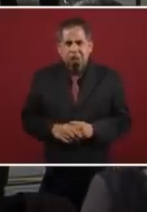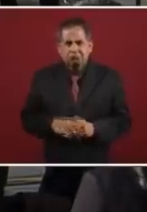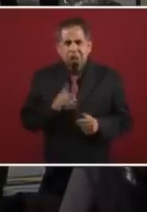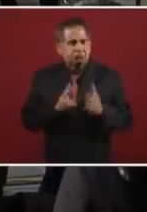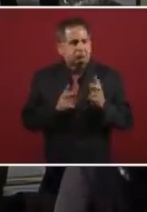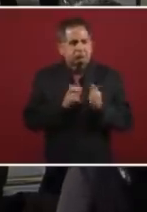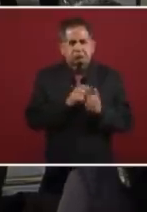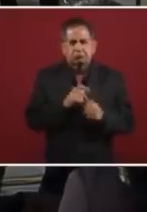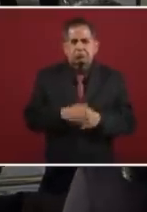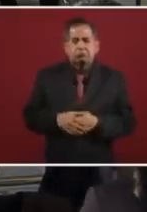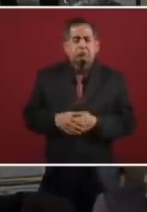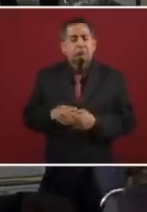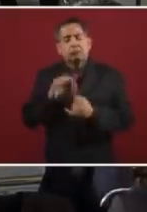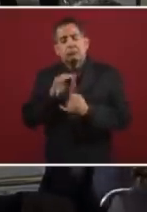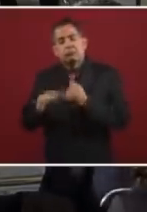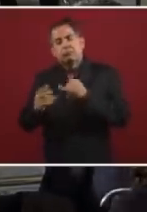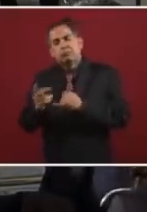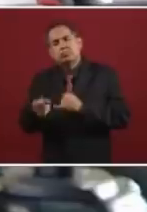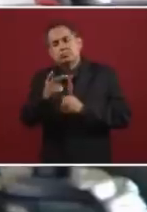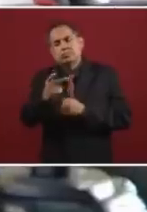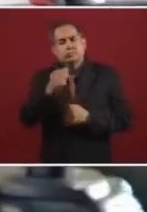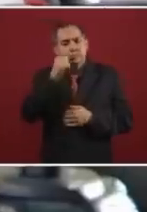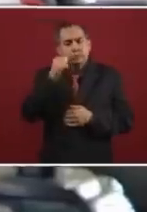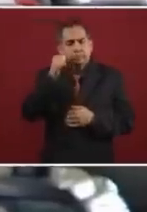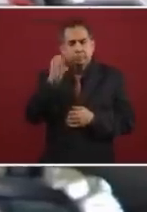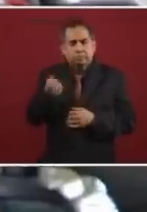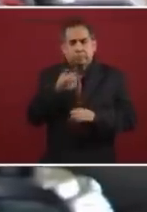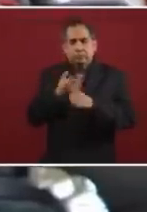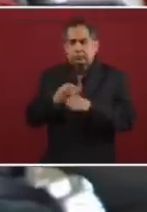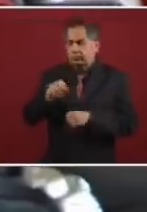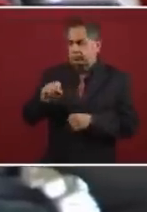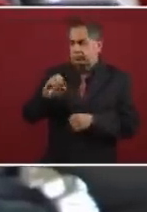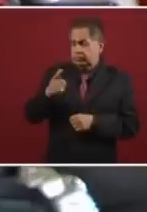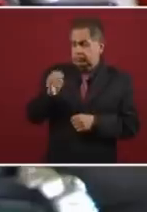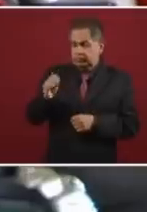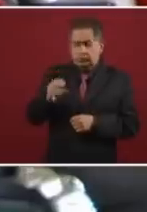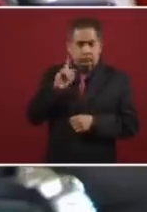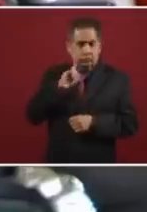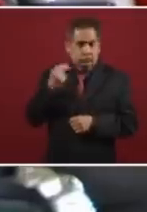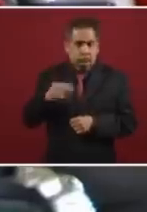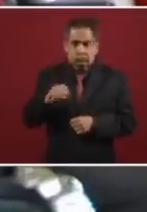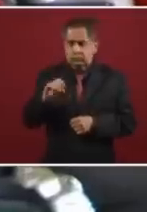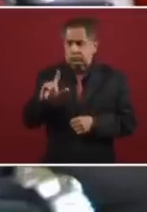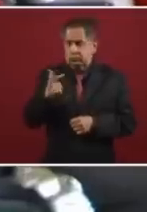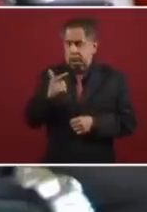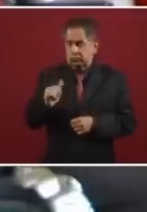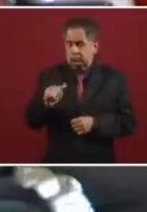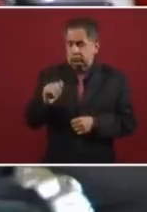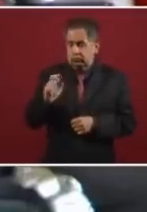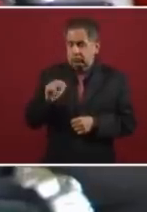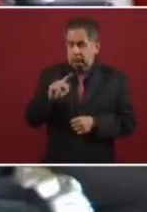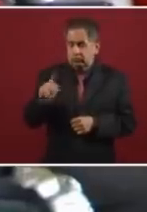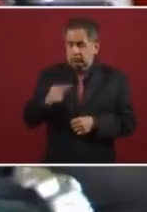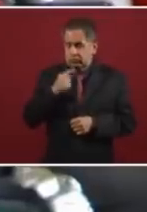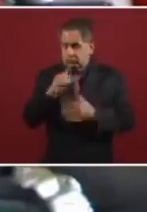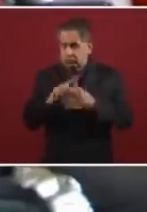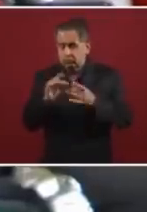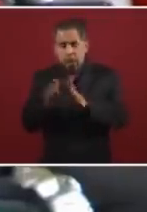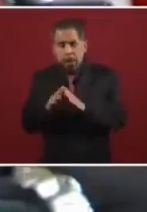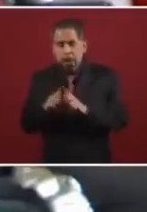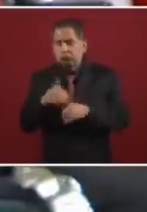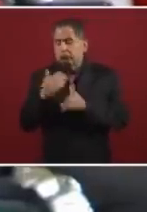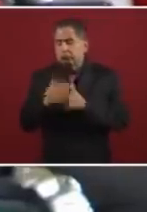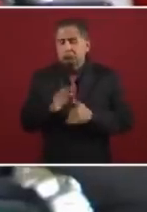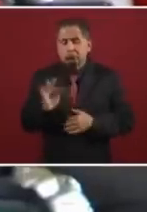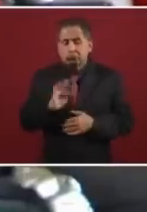como última pregunta presidente ayer la secretaria de gobernacion olga sánchez cordero declaró que ve como presidenciables a